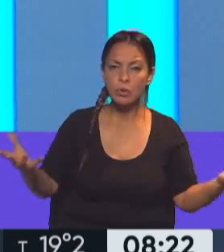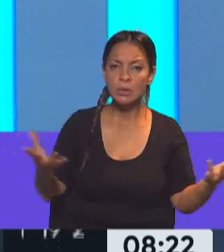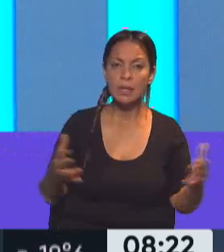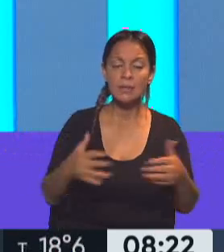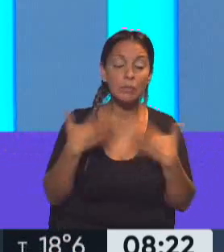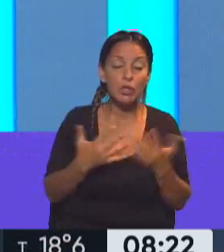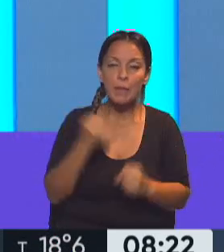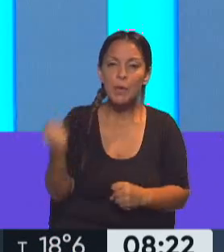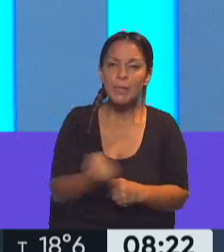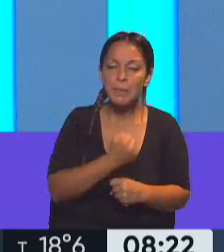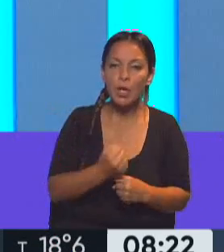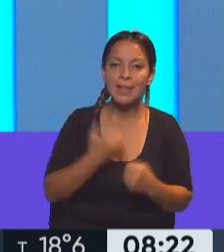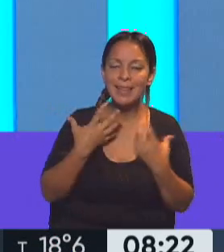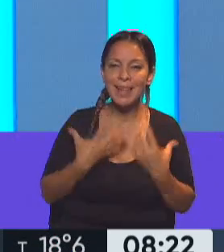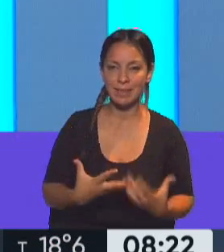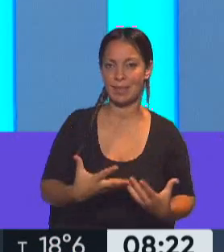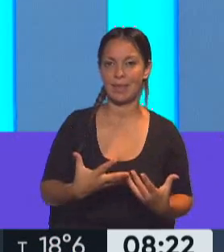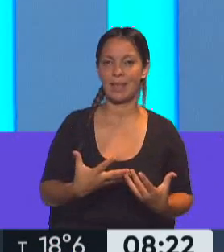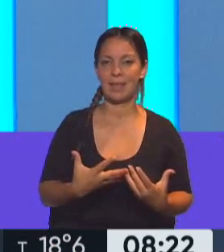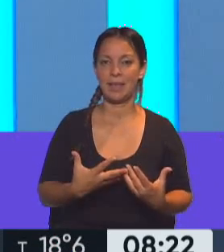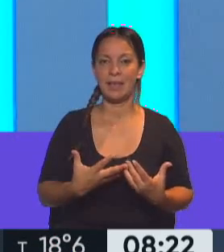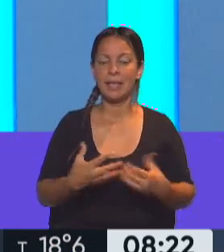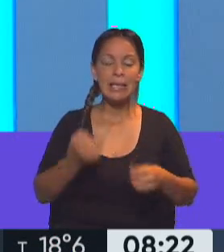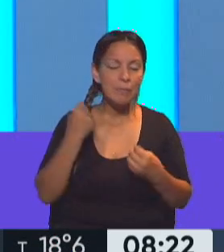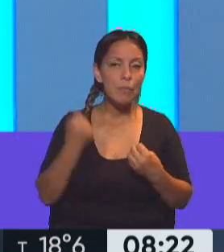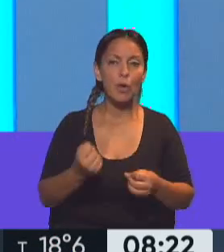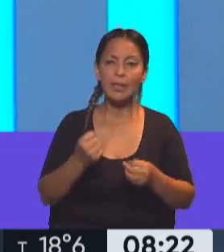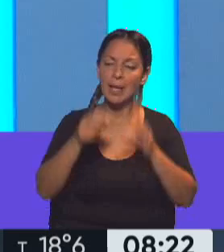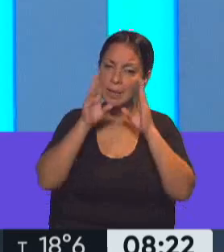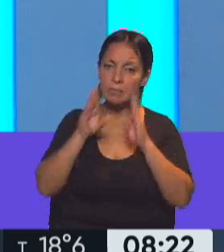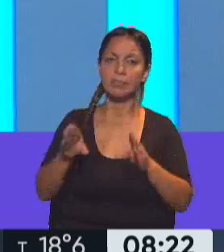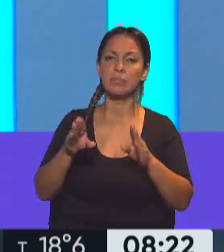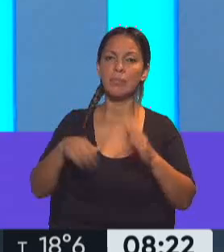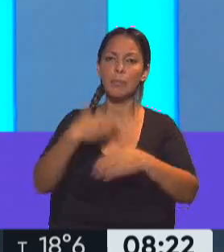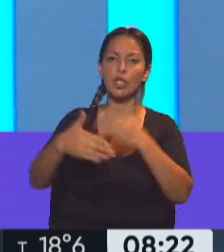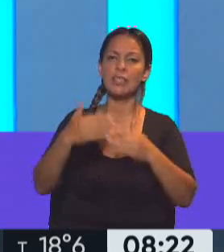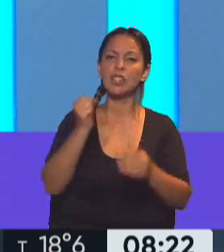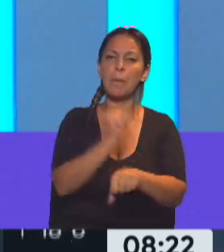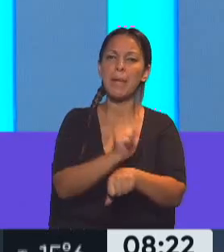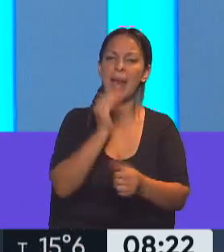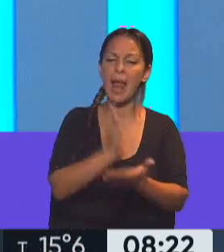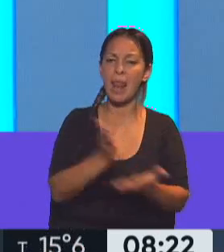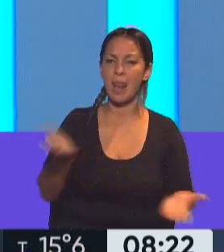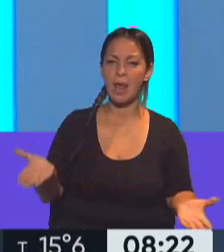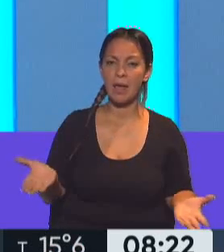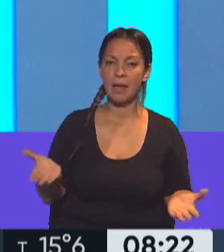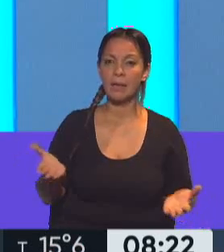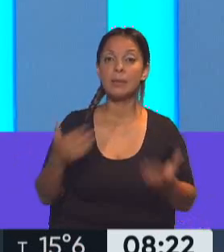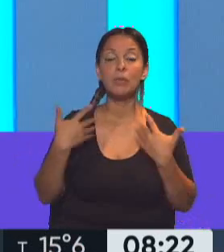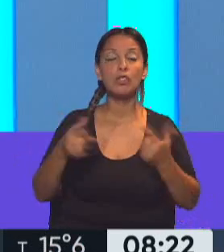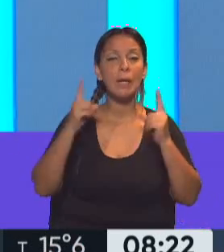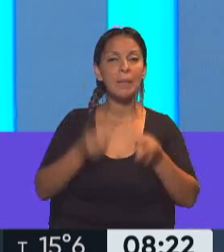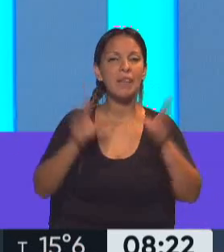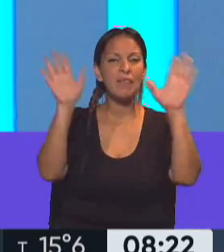imperiosa la necesidad de imprimirle celeridad al proceso penal. Por eso también la formación tiene